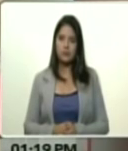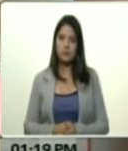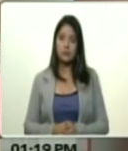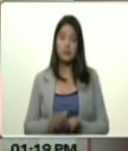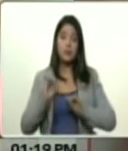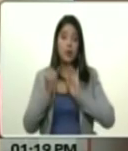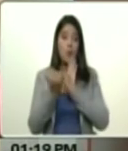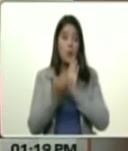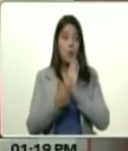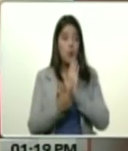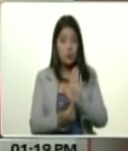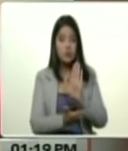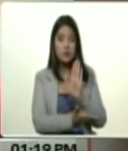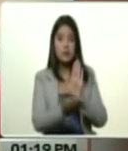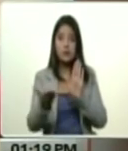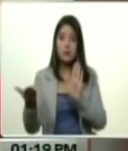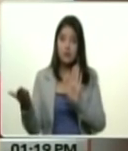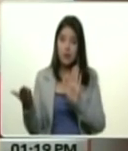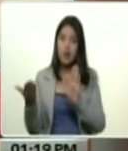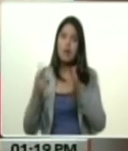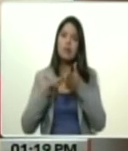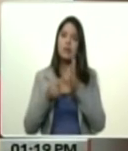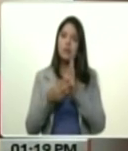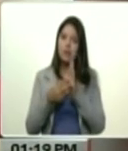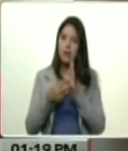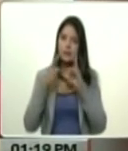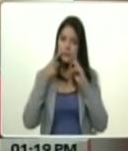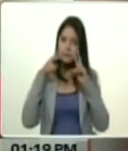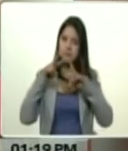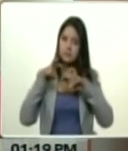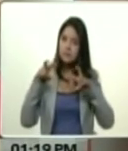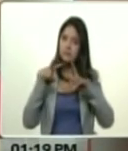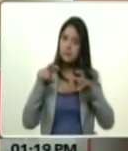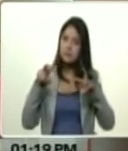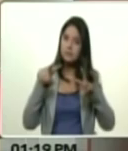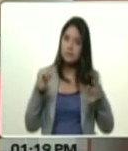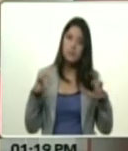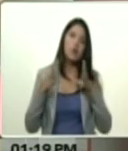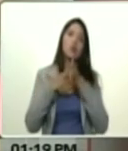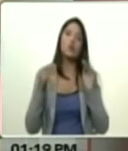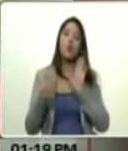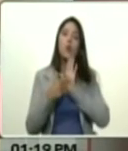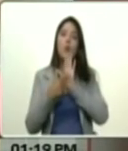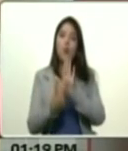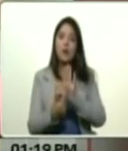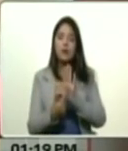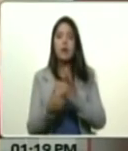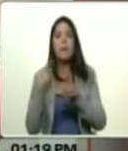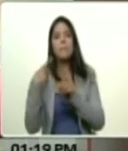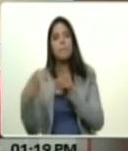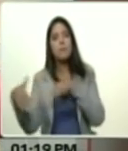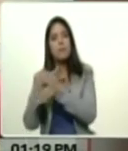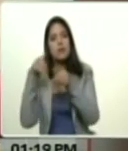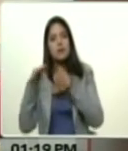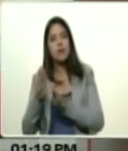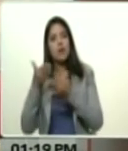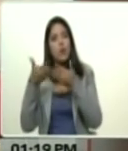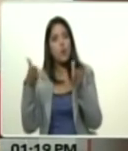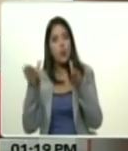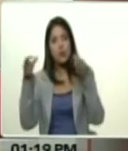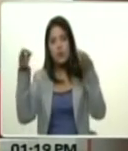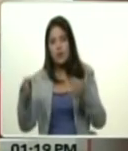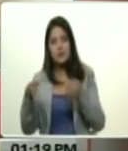demostrar a través de la técnica científica y de toda la demostración acompañada del Ministerio Público en todo